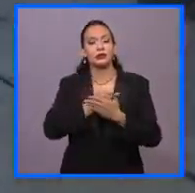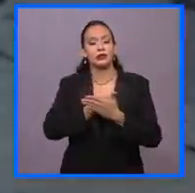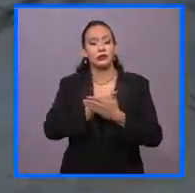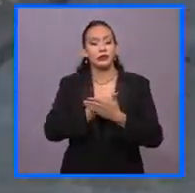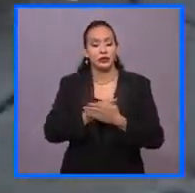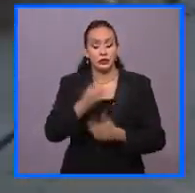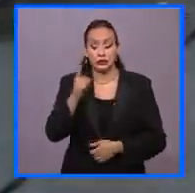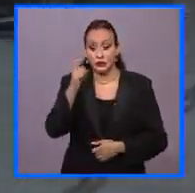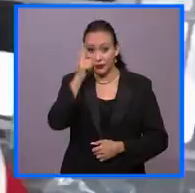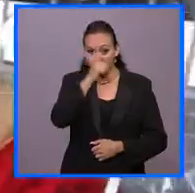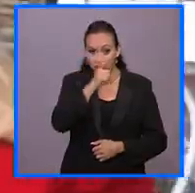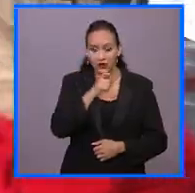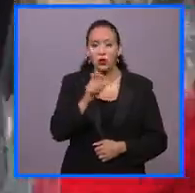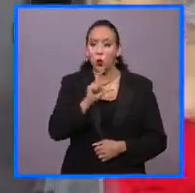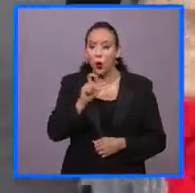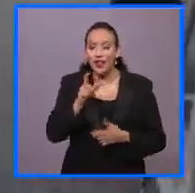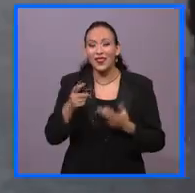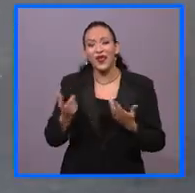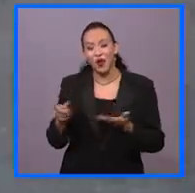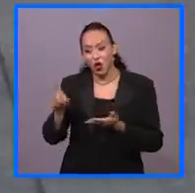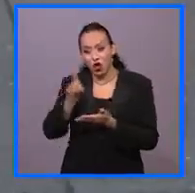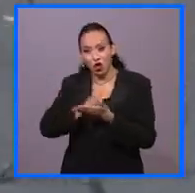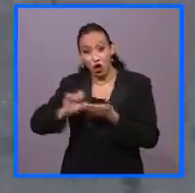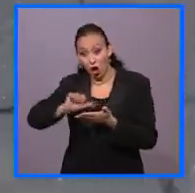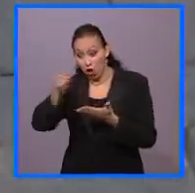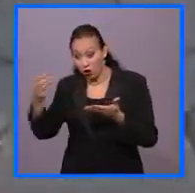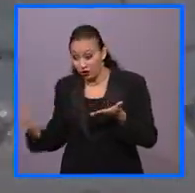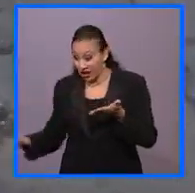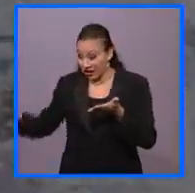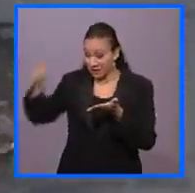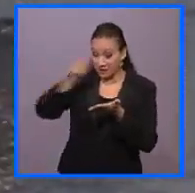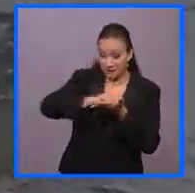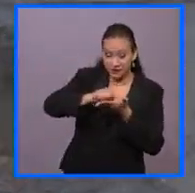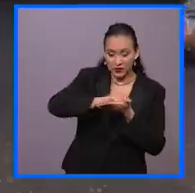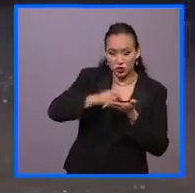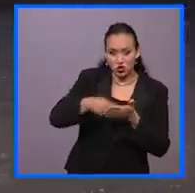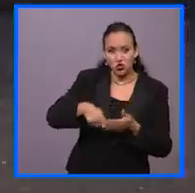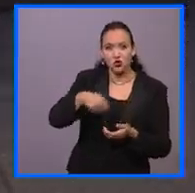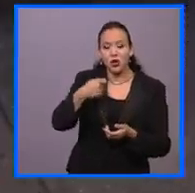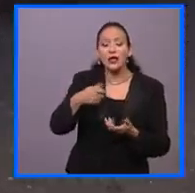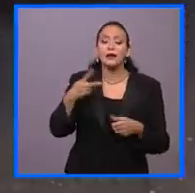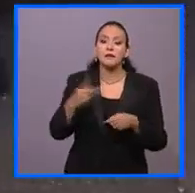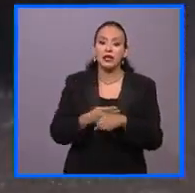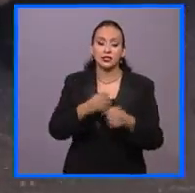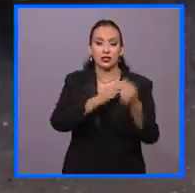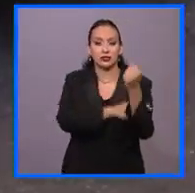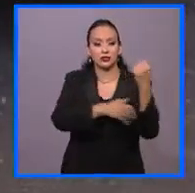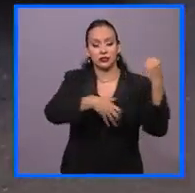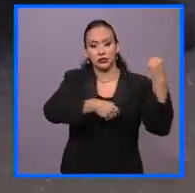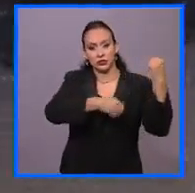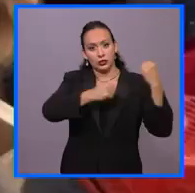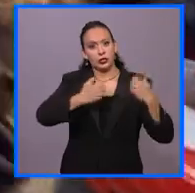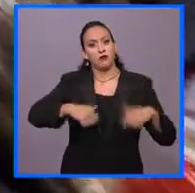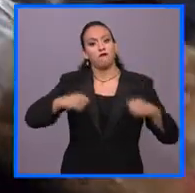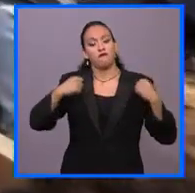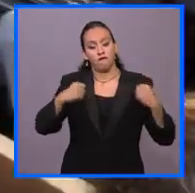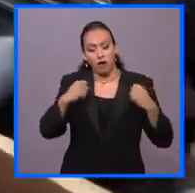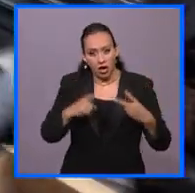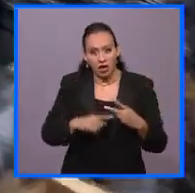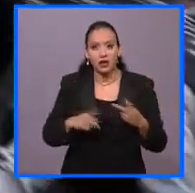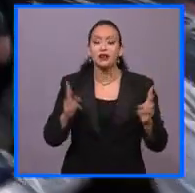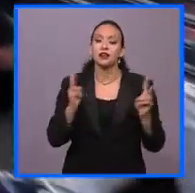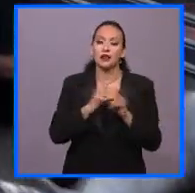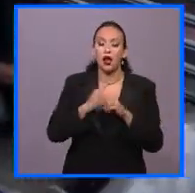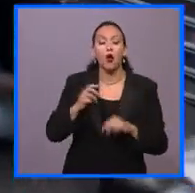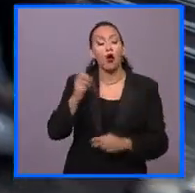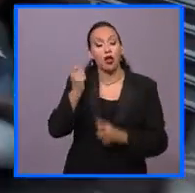arterial. Cuando se combina con otros depresores, puede provocar sobredosis y síntomas de hipertensión, depresión respiratoria,